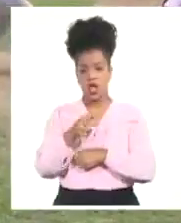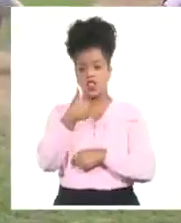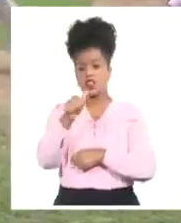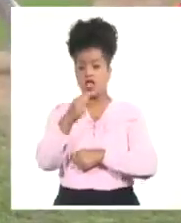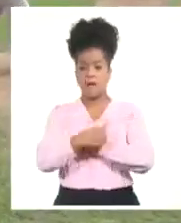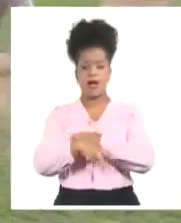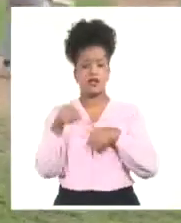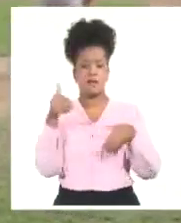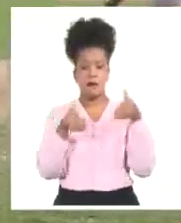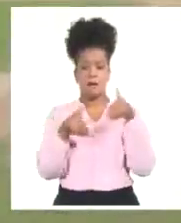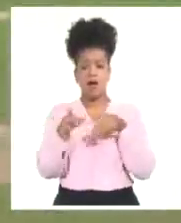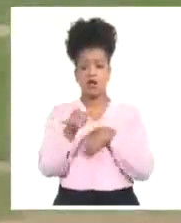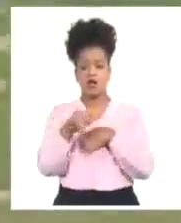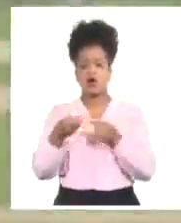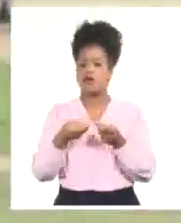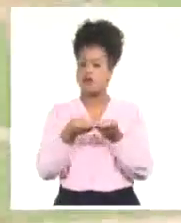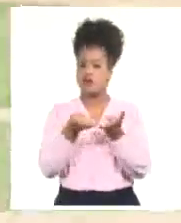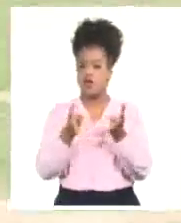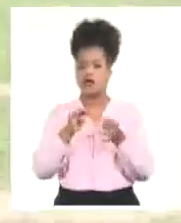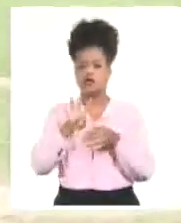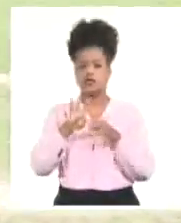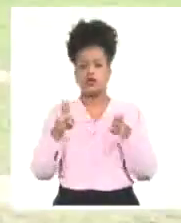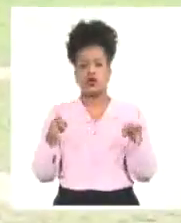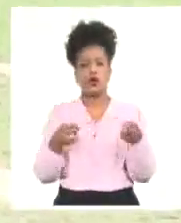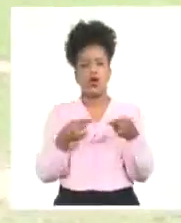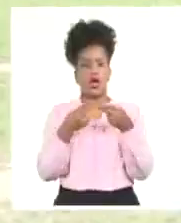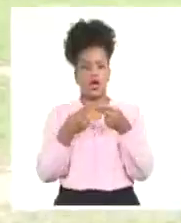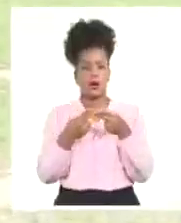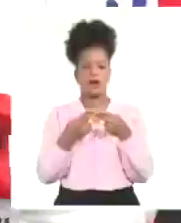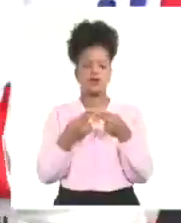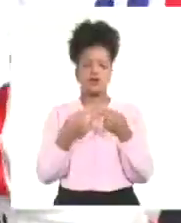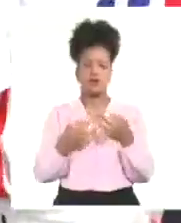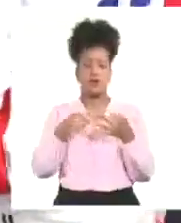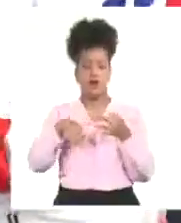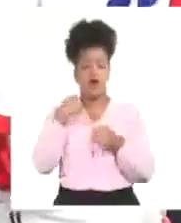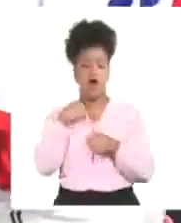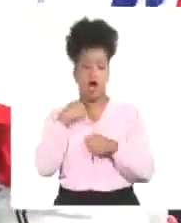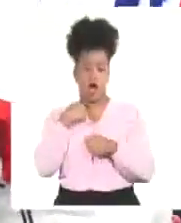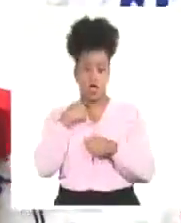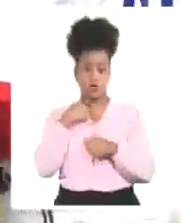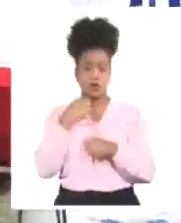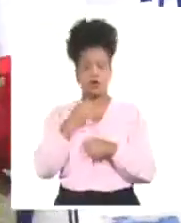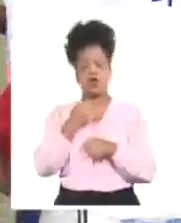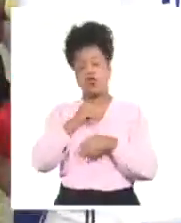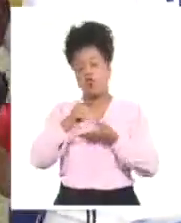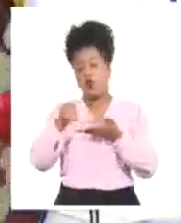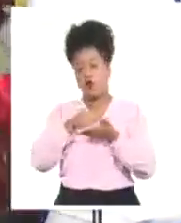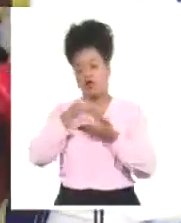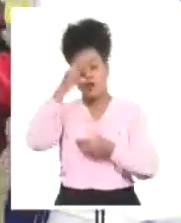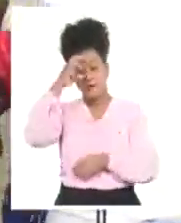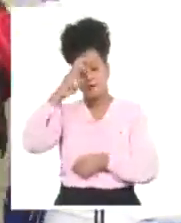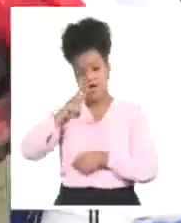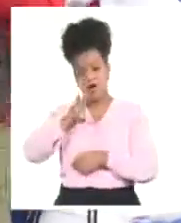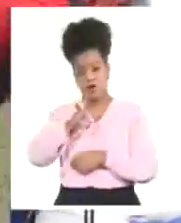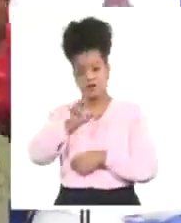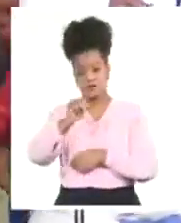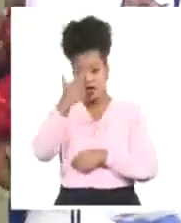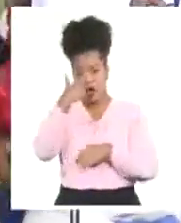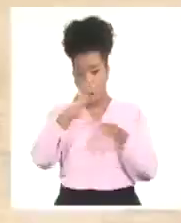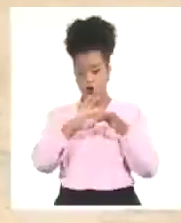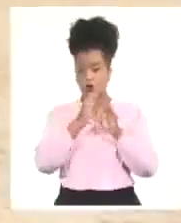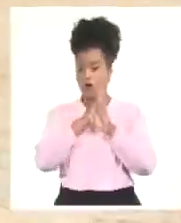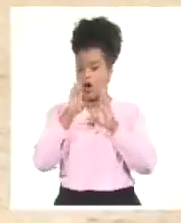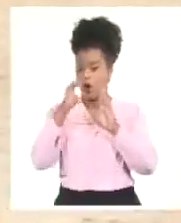se repartirán 5 boletos al Campeonato Mundial a desarrollarse este mismo año en Hermosillo, México, del 26 de agosto al 4 de